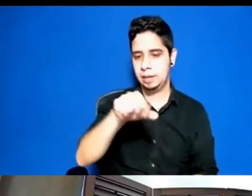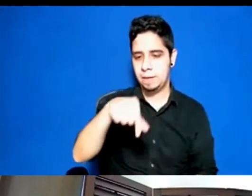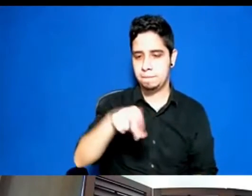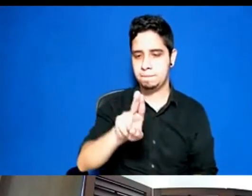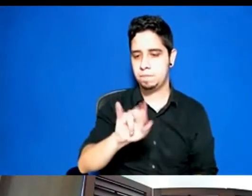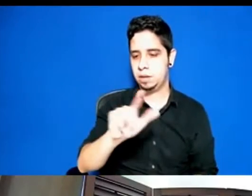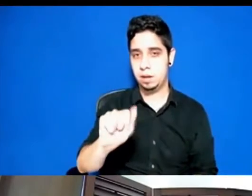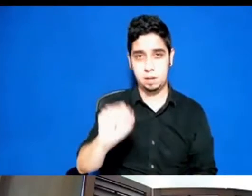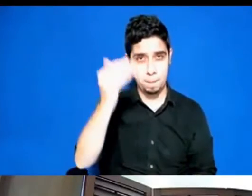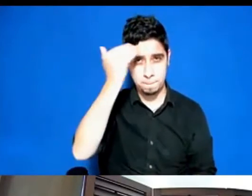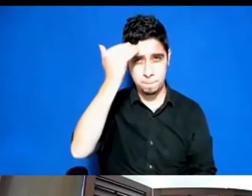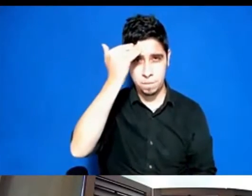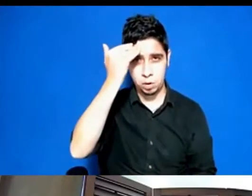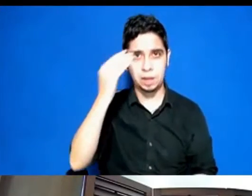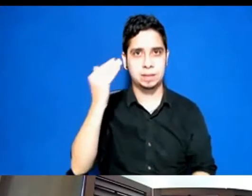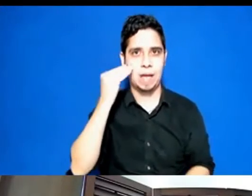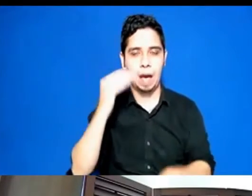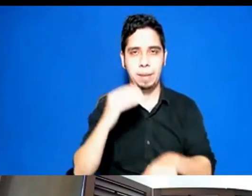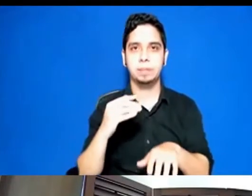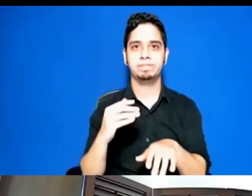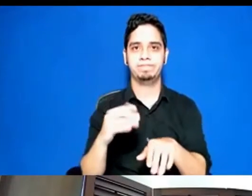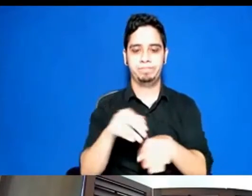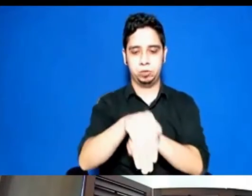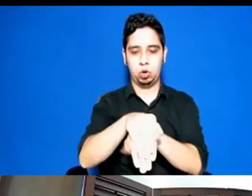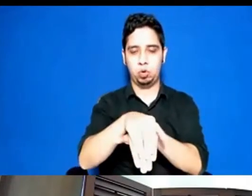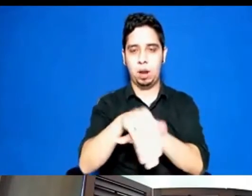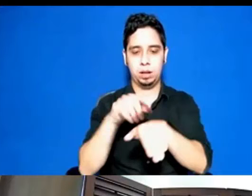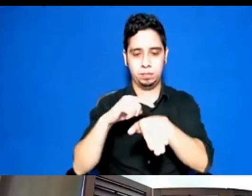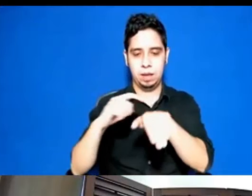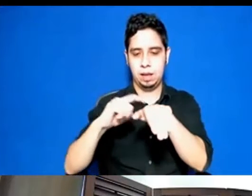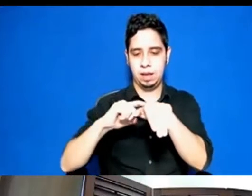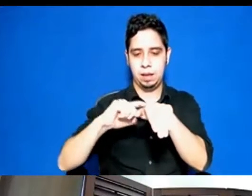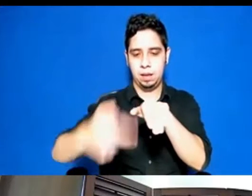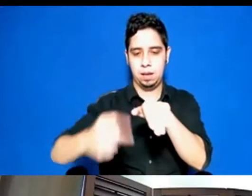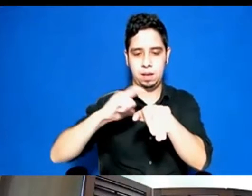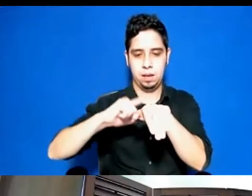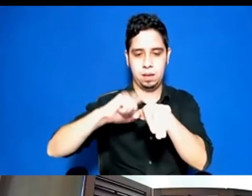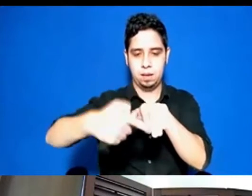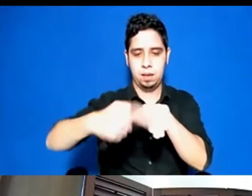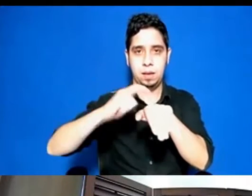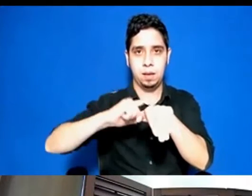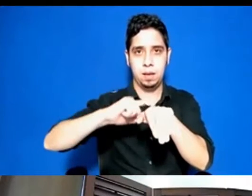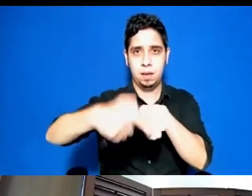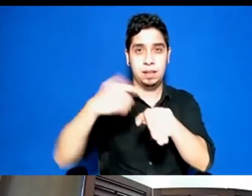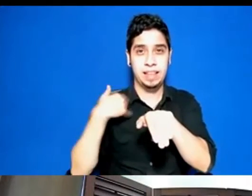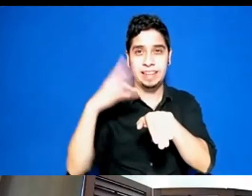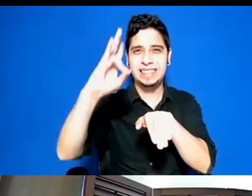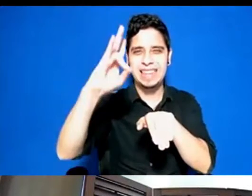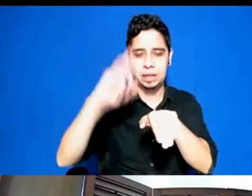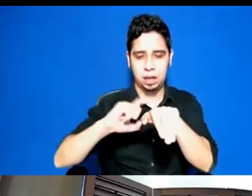siete líneas longitudinales en su caparazón que la distingue de otras especies marinas